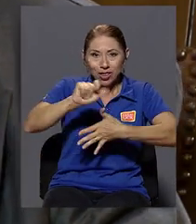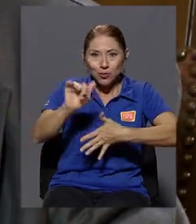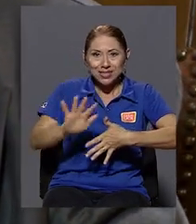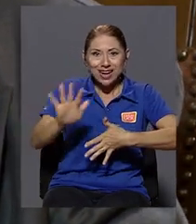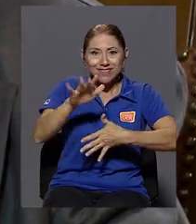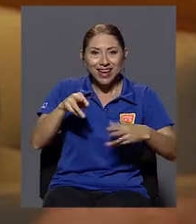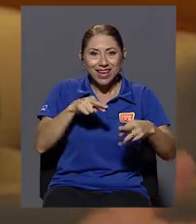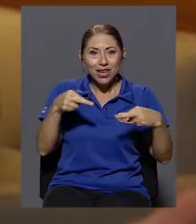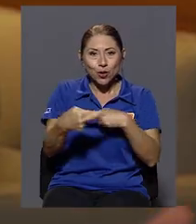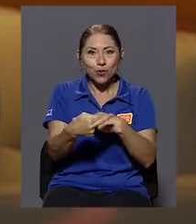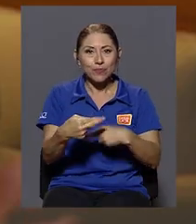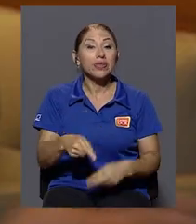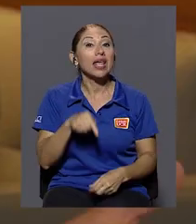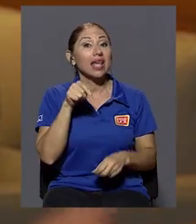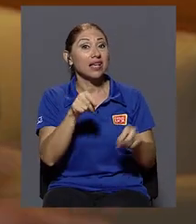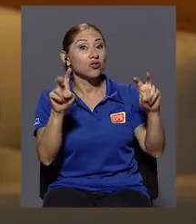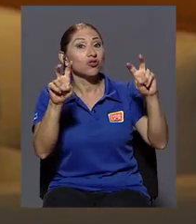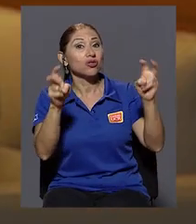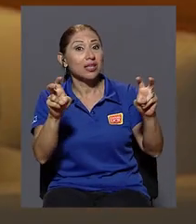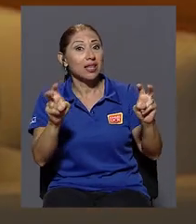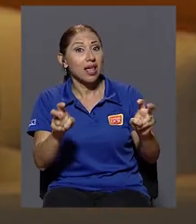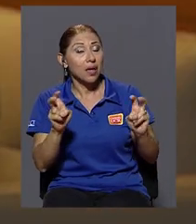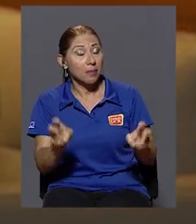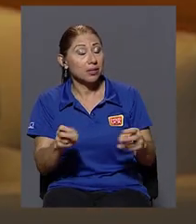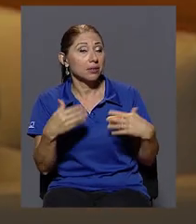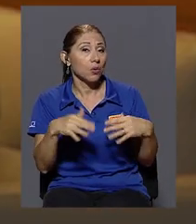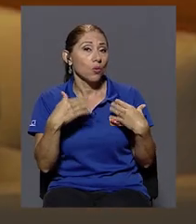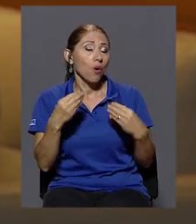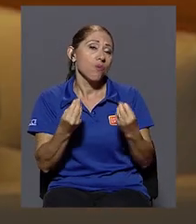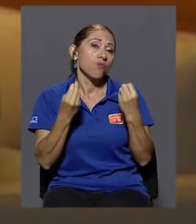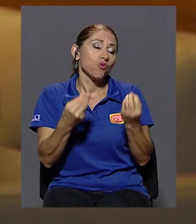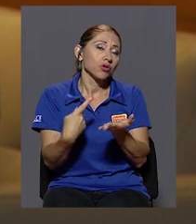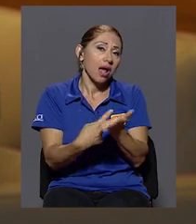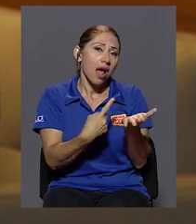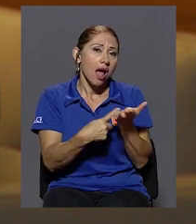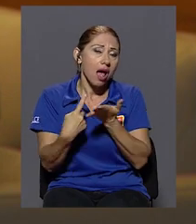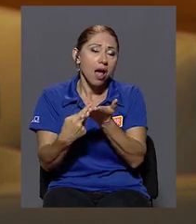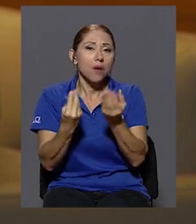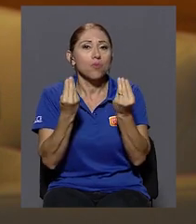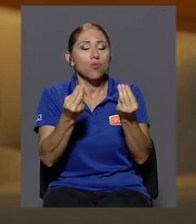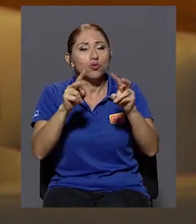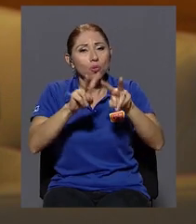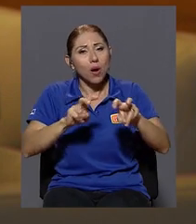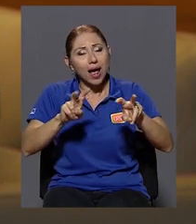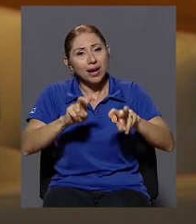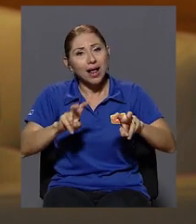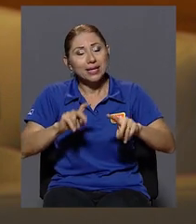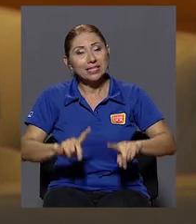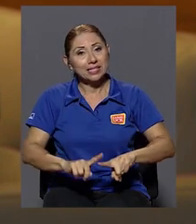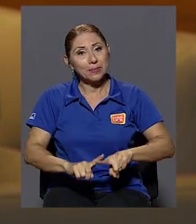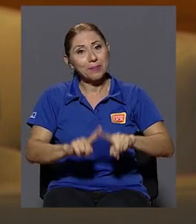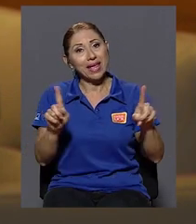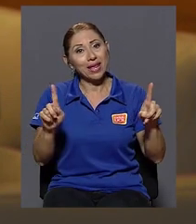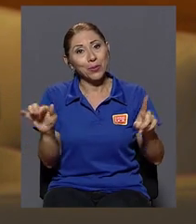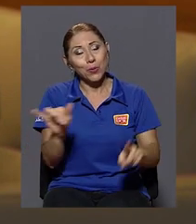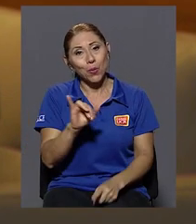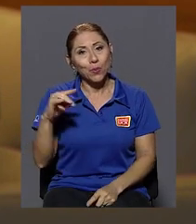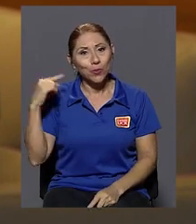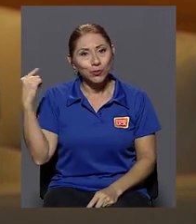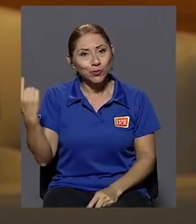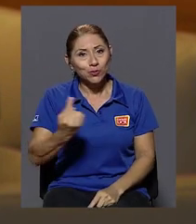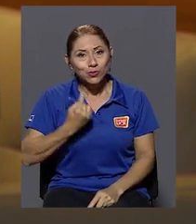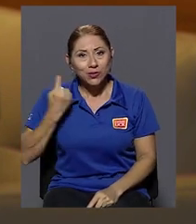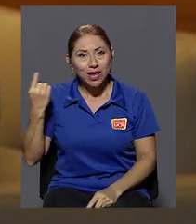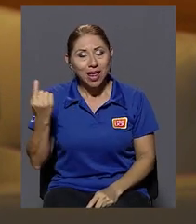región. Estos temas dan para mucha reflexión, para mucho análisis, pero como